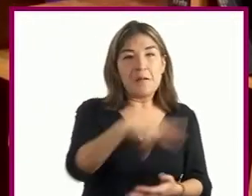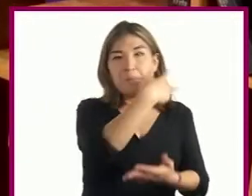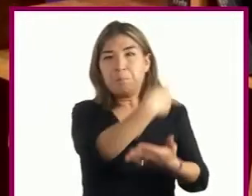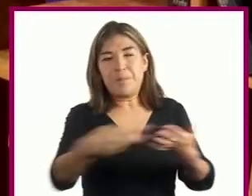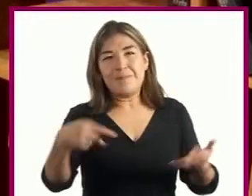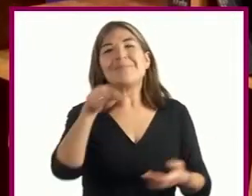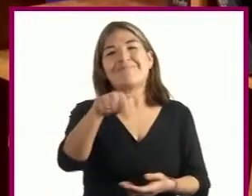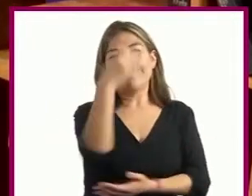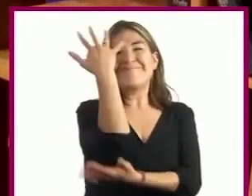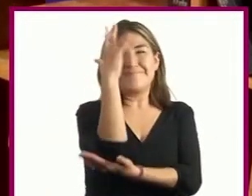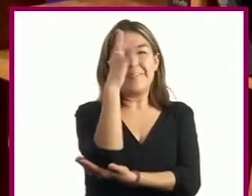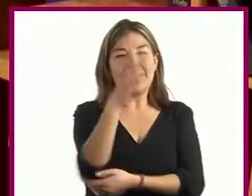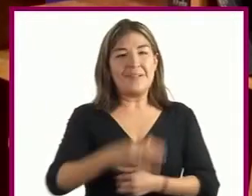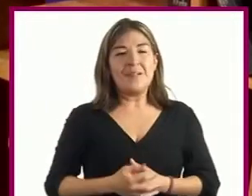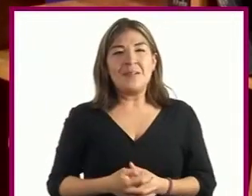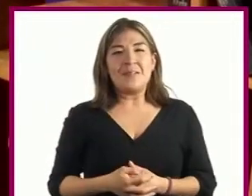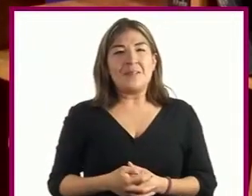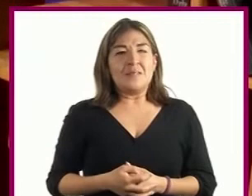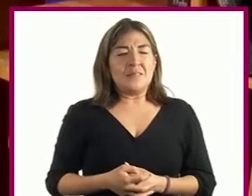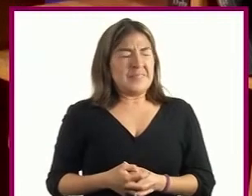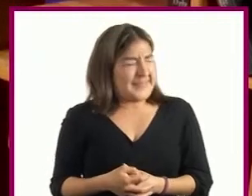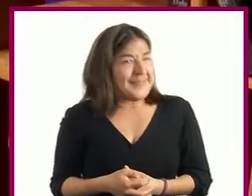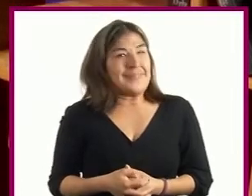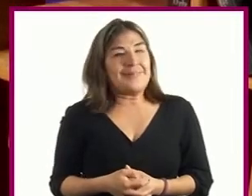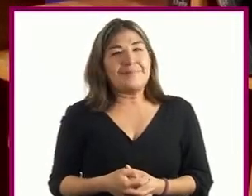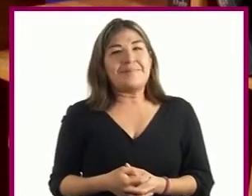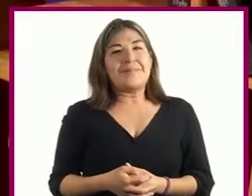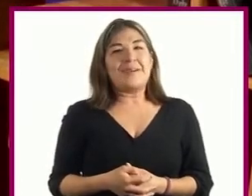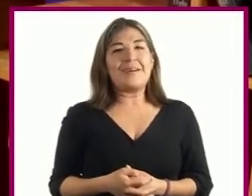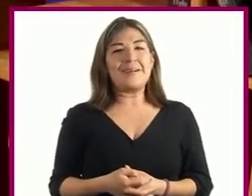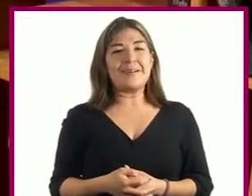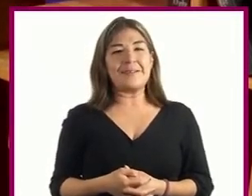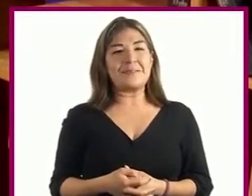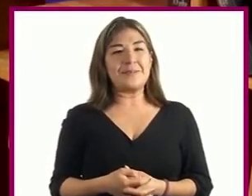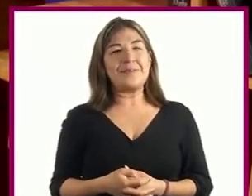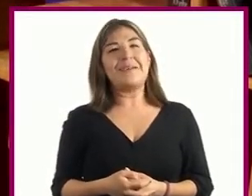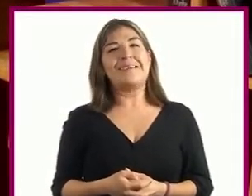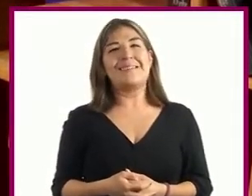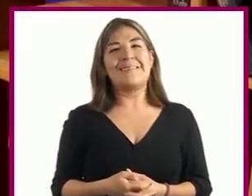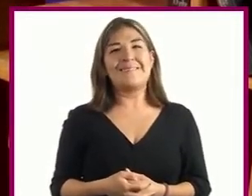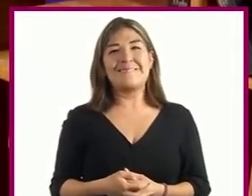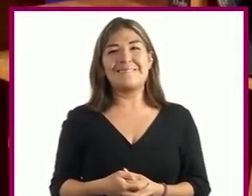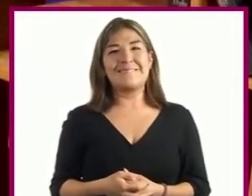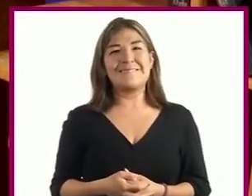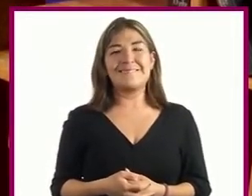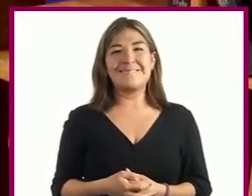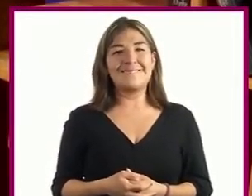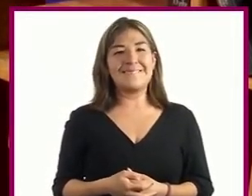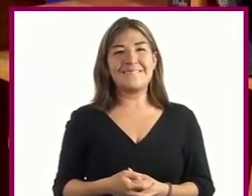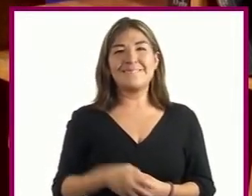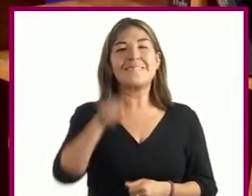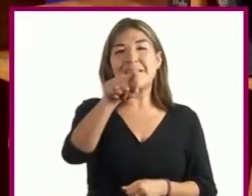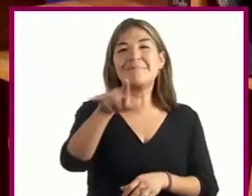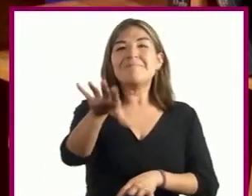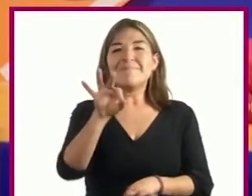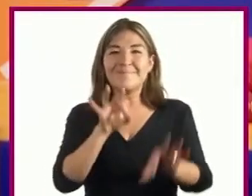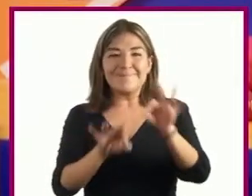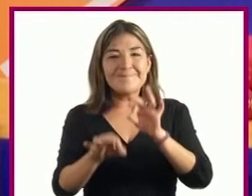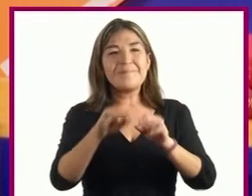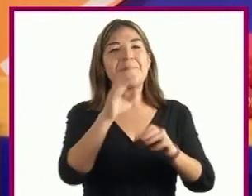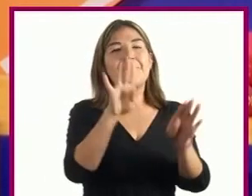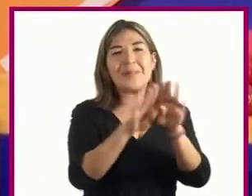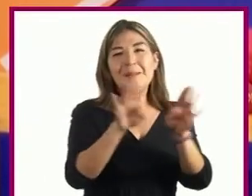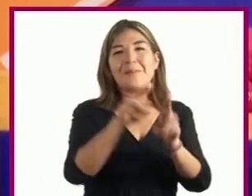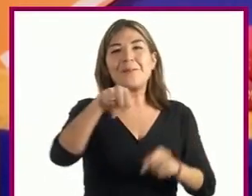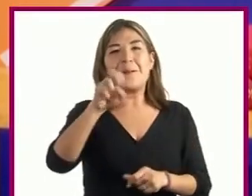el bosque. Muy bien. Ahora los invitamos a seleccionar un cuento, novela u otro